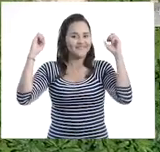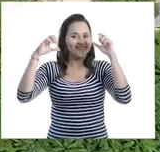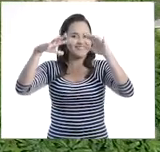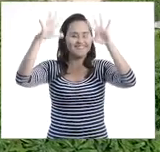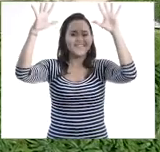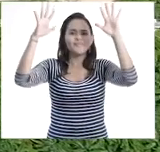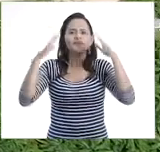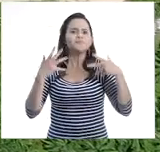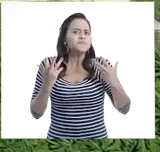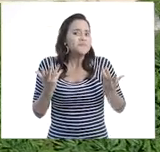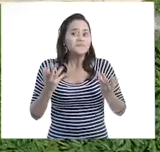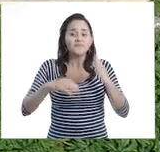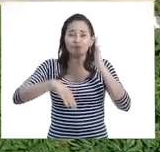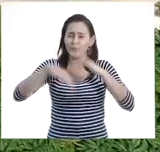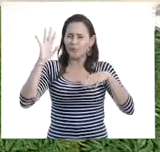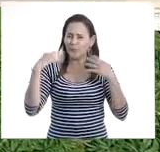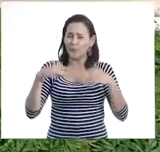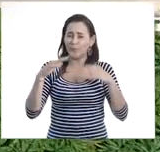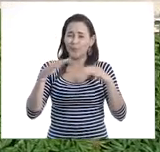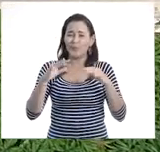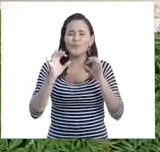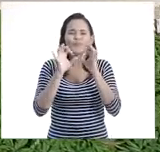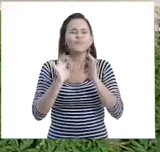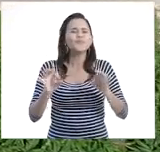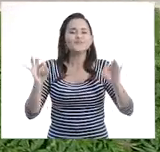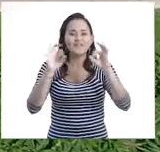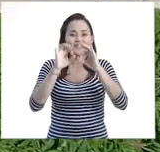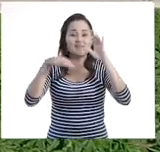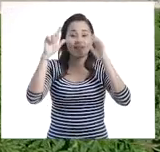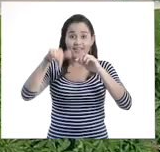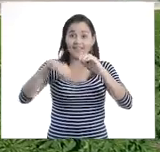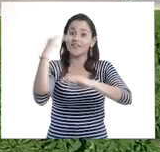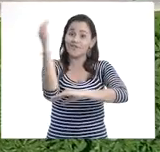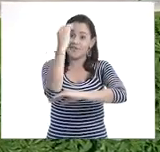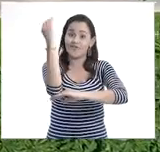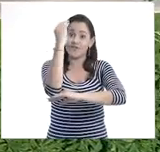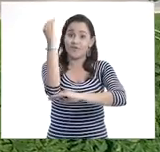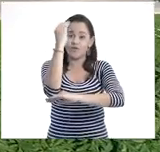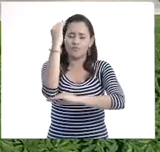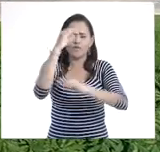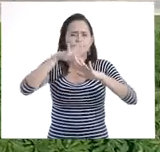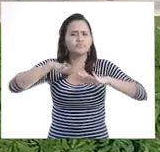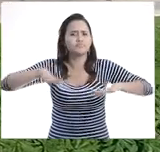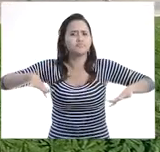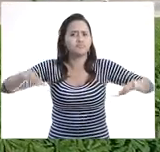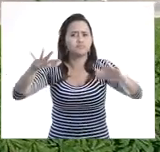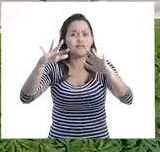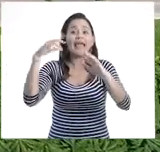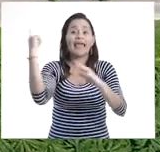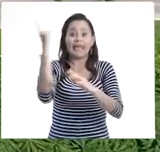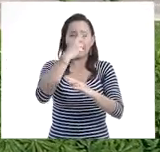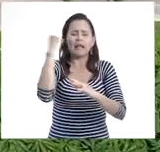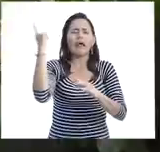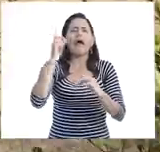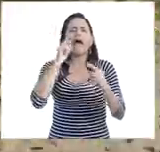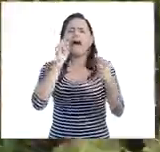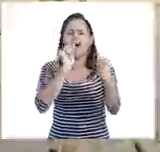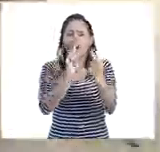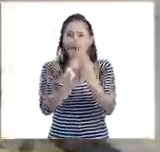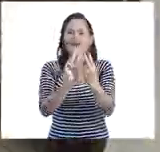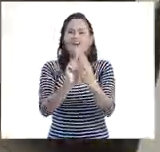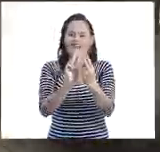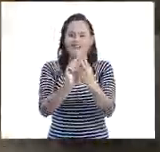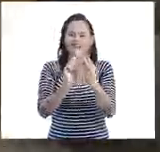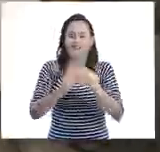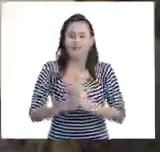El realismo mágico es una parte esencial del paisaje cultural de Colombia y una idea reconocida a nivel mundial.